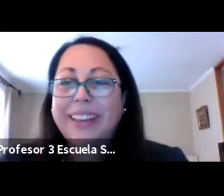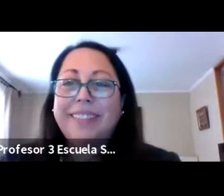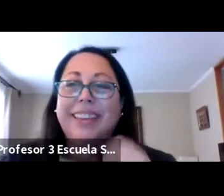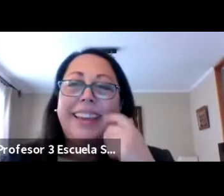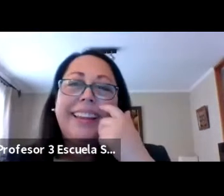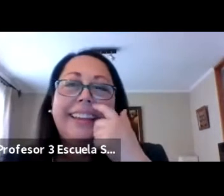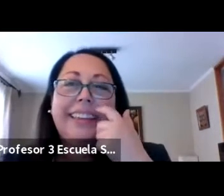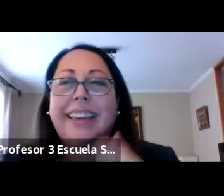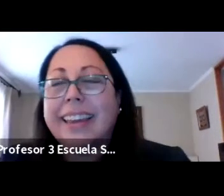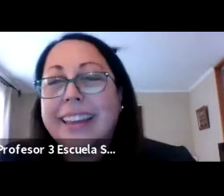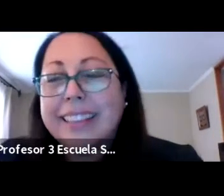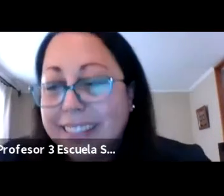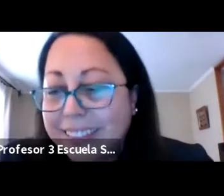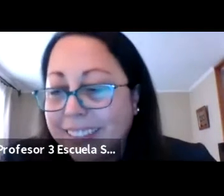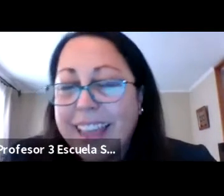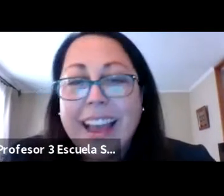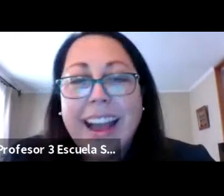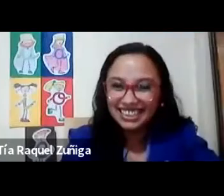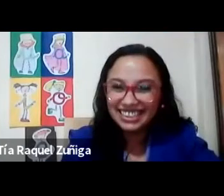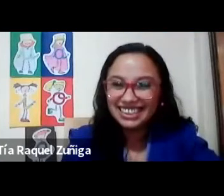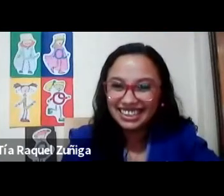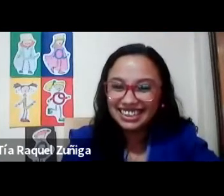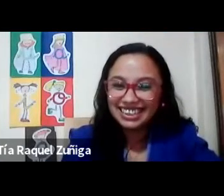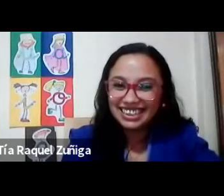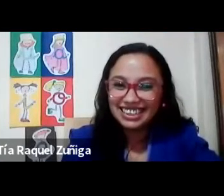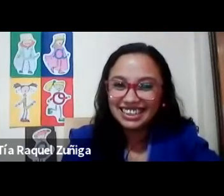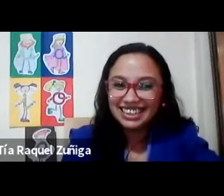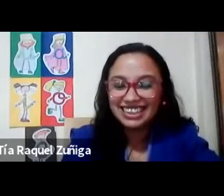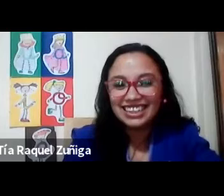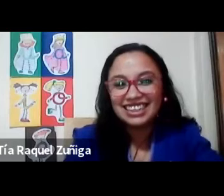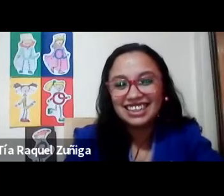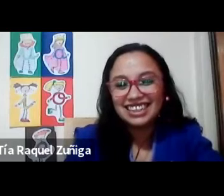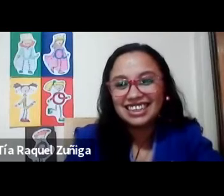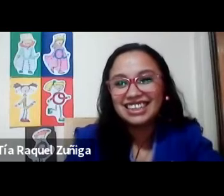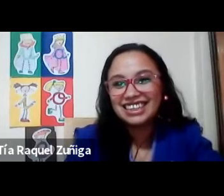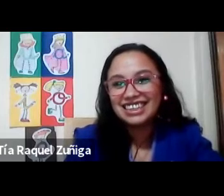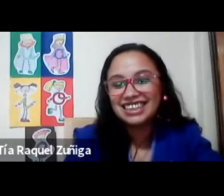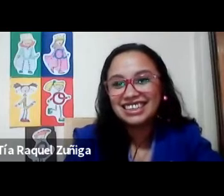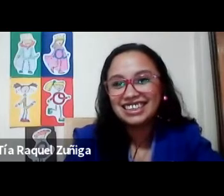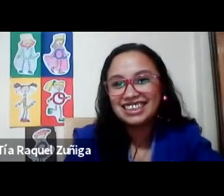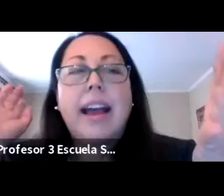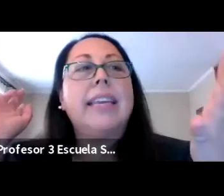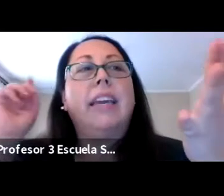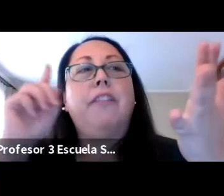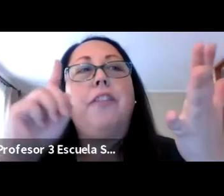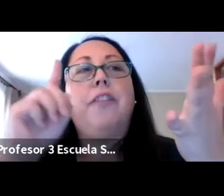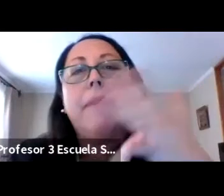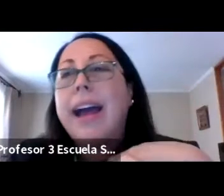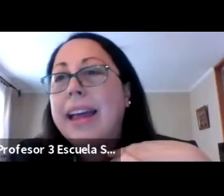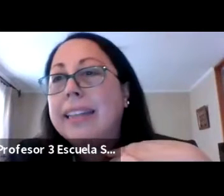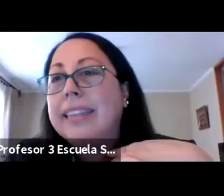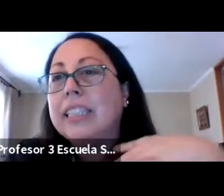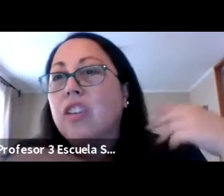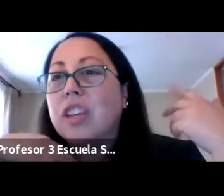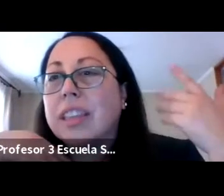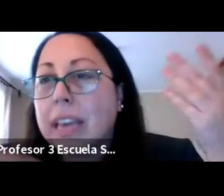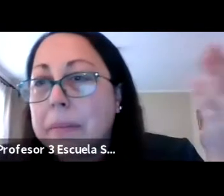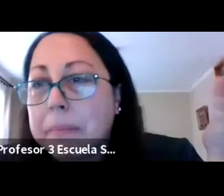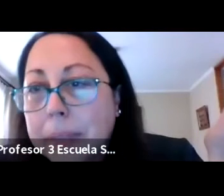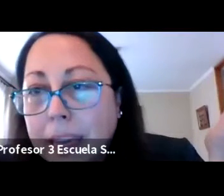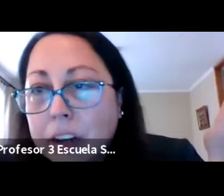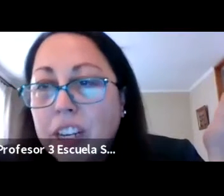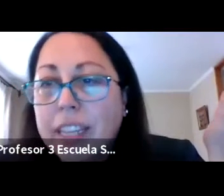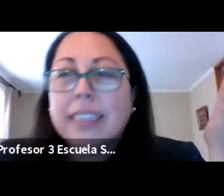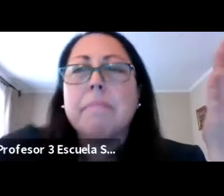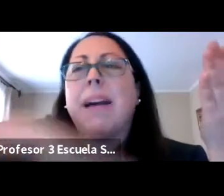bien. Súper bien el Henry. Ayer fue martes. Ahora sí, mira. Ayer fue martes, hoy